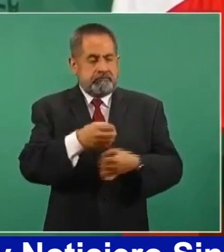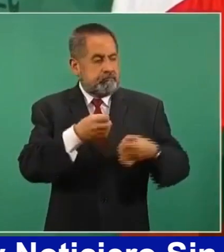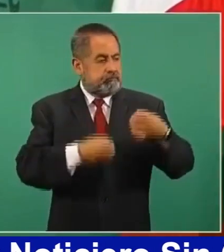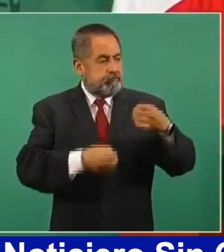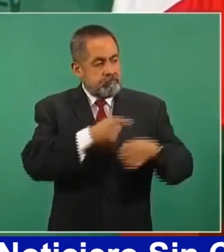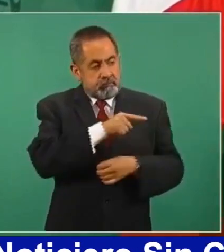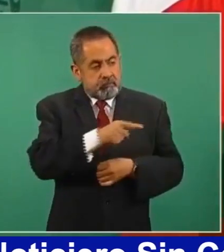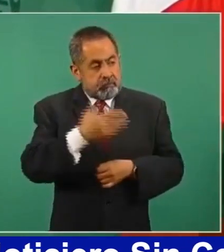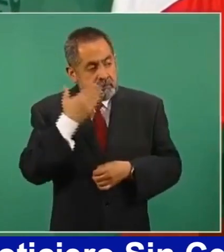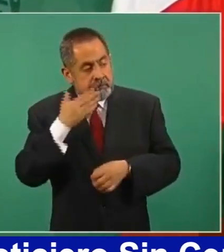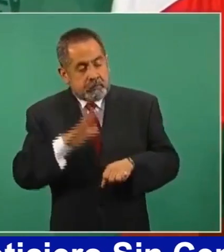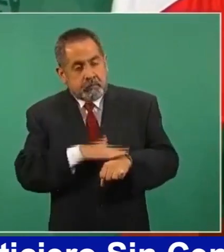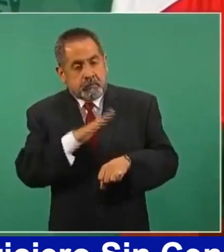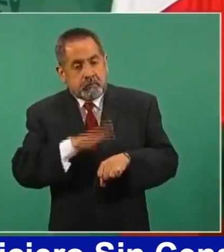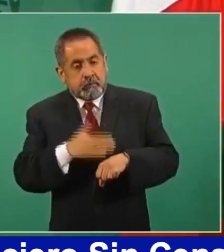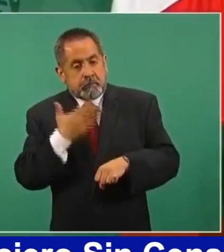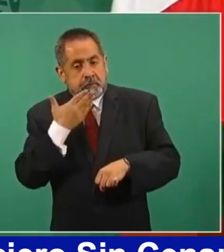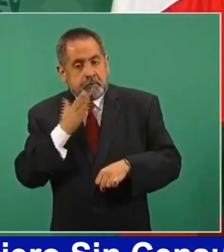el buen desempeño